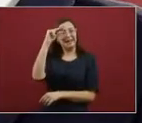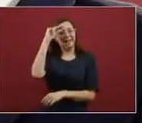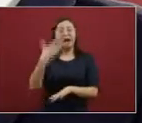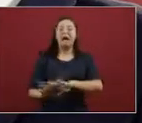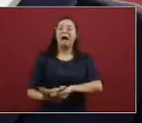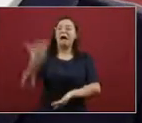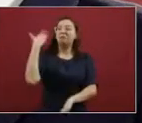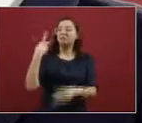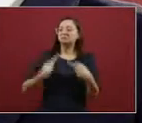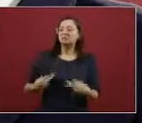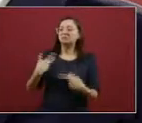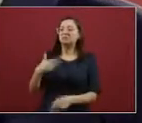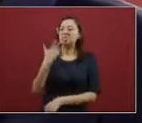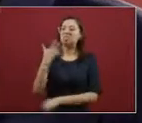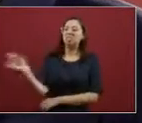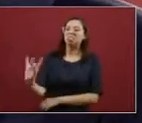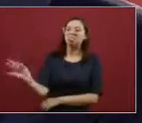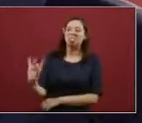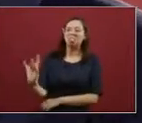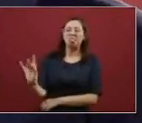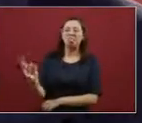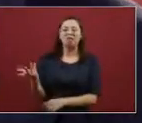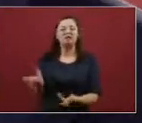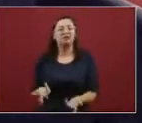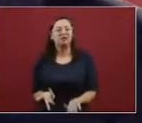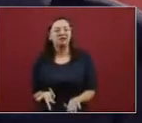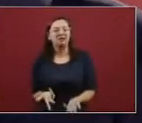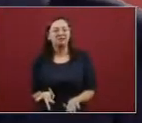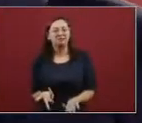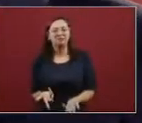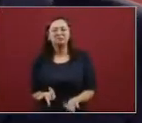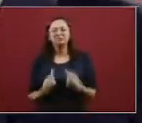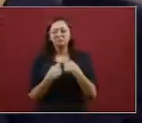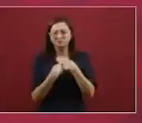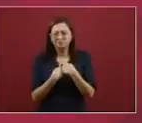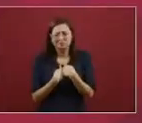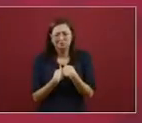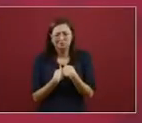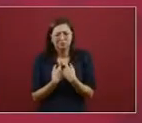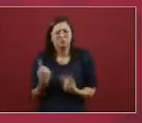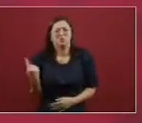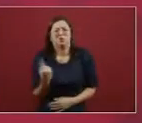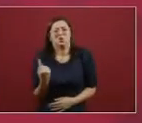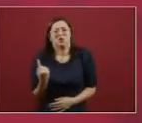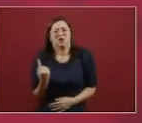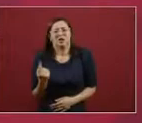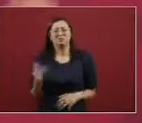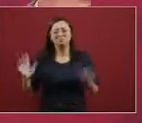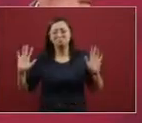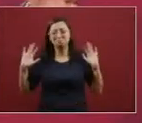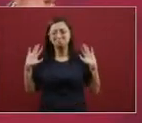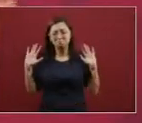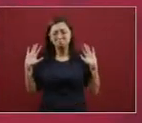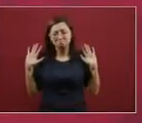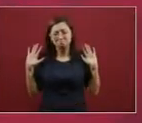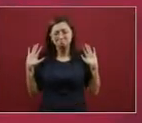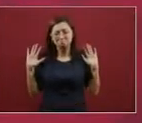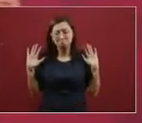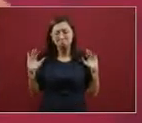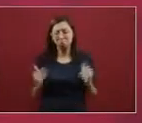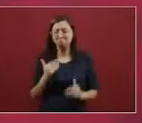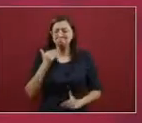gente entonces que digo pues que vamos a